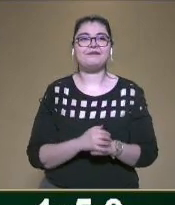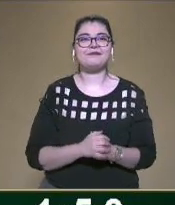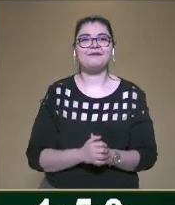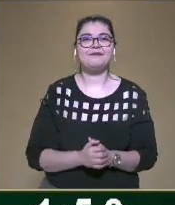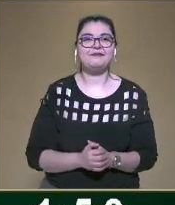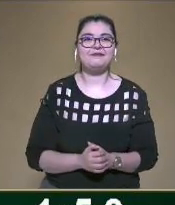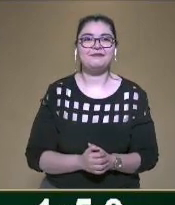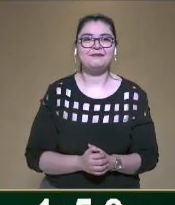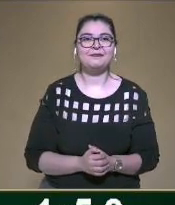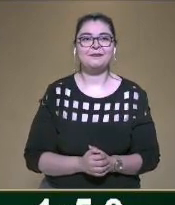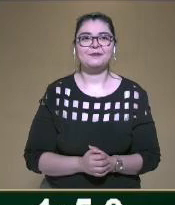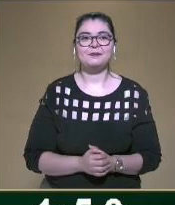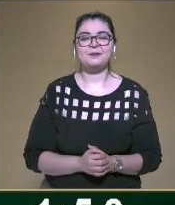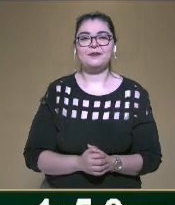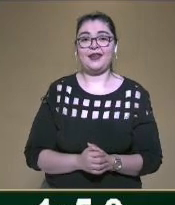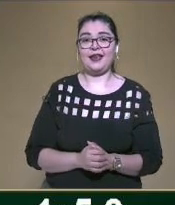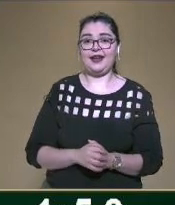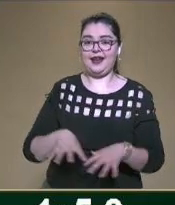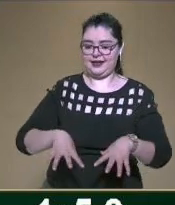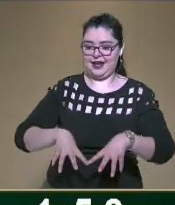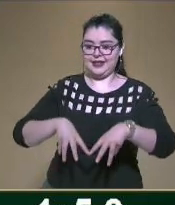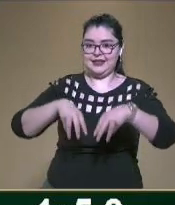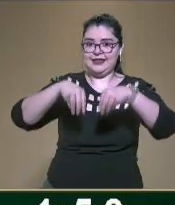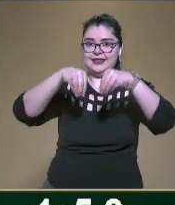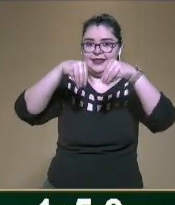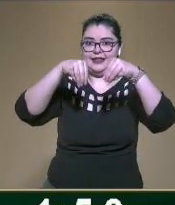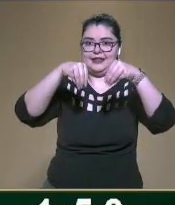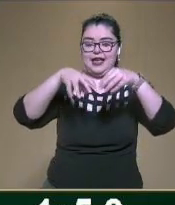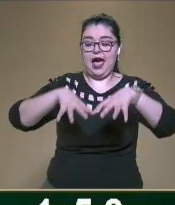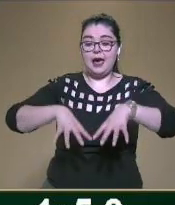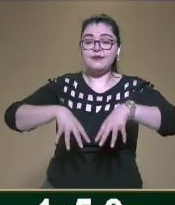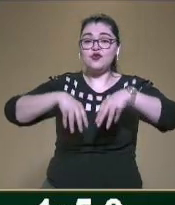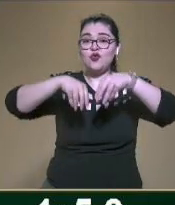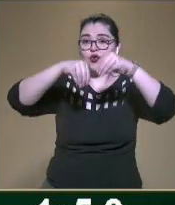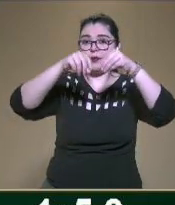raíces absorben minerales y agua. A este proceso se le llama